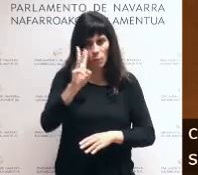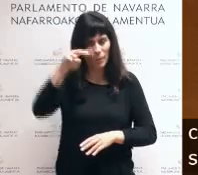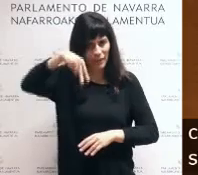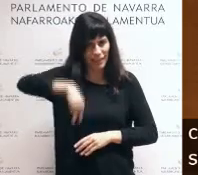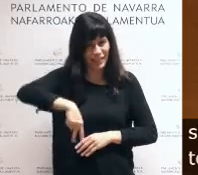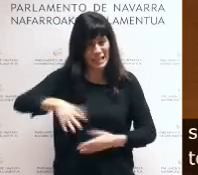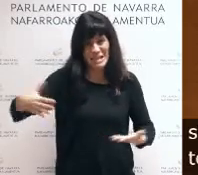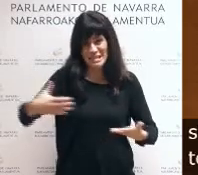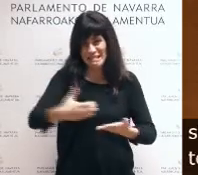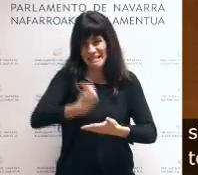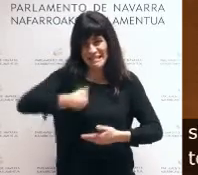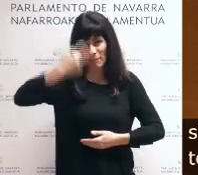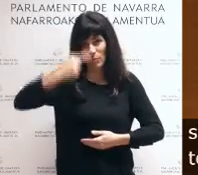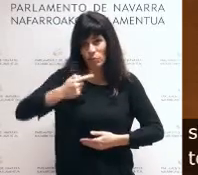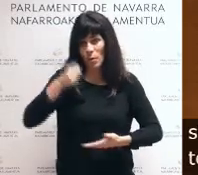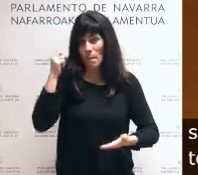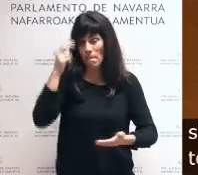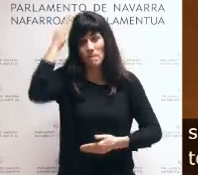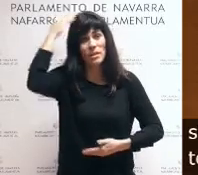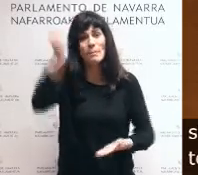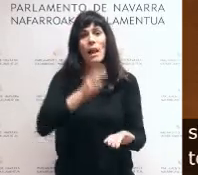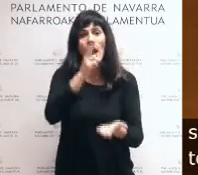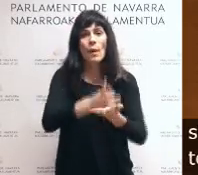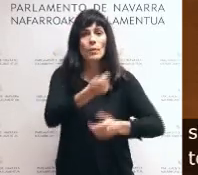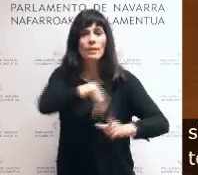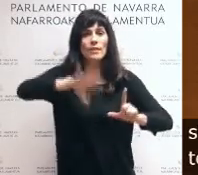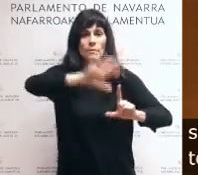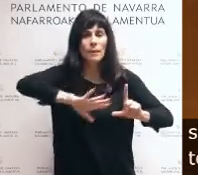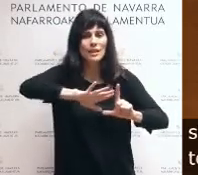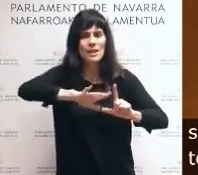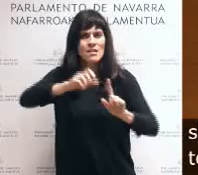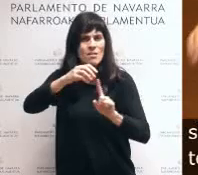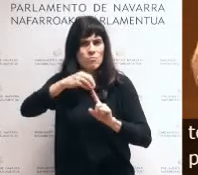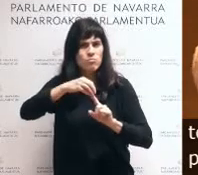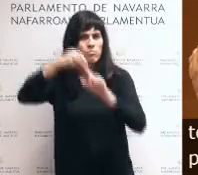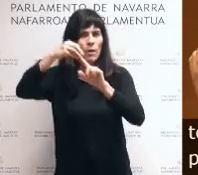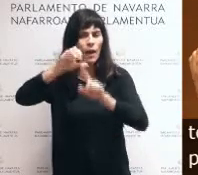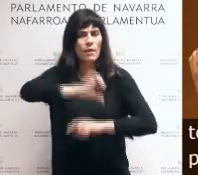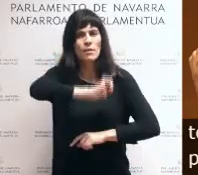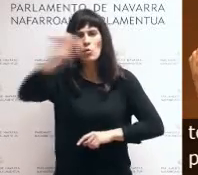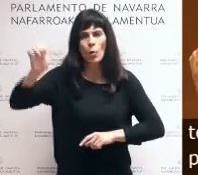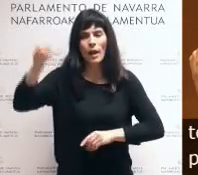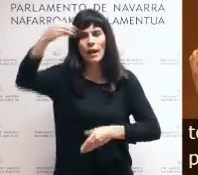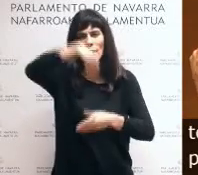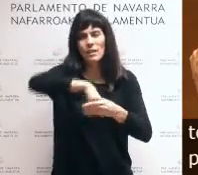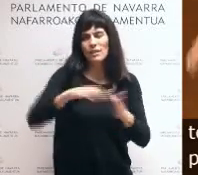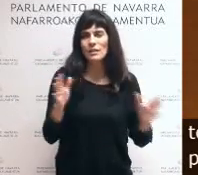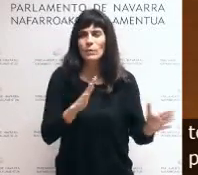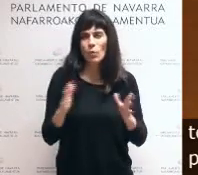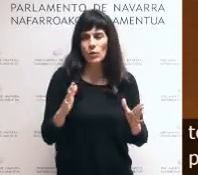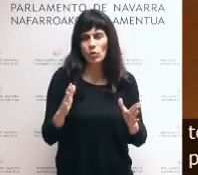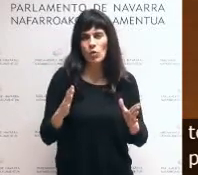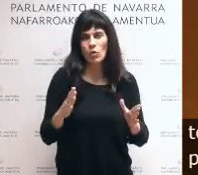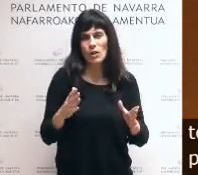que la principal apuesta de España y una de las más punteras de Europa en materia de energía renovable surgió y se desarrolló por